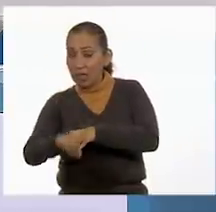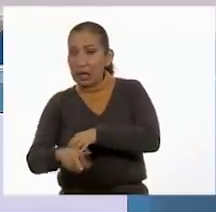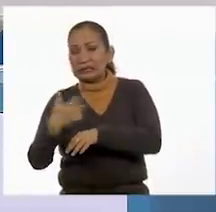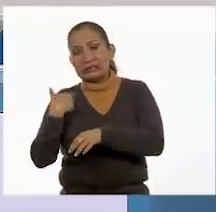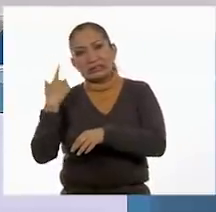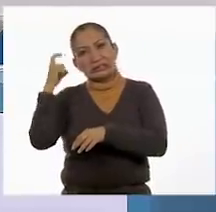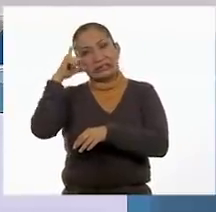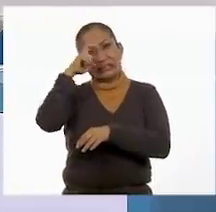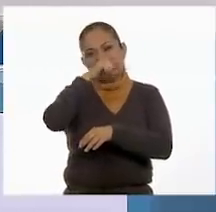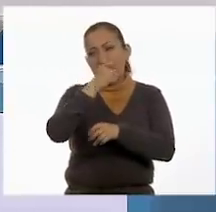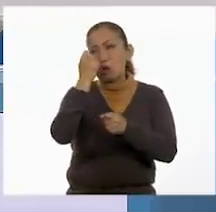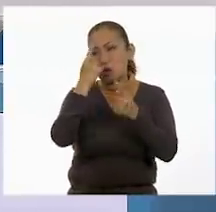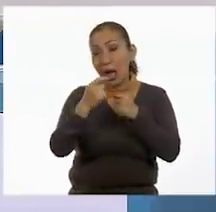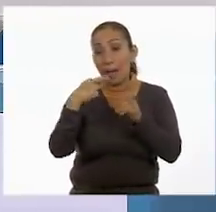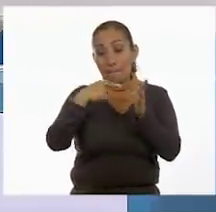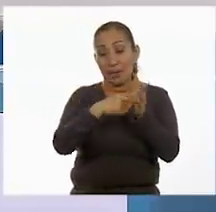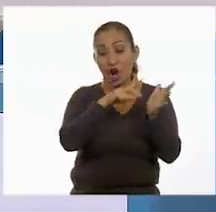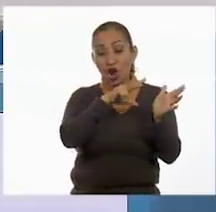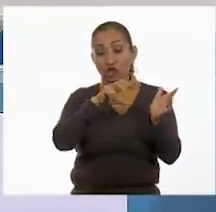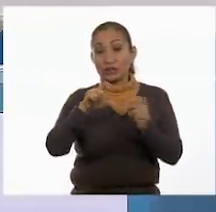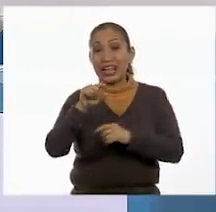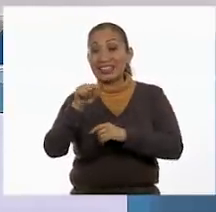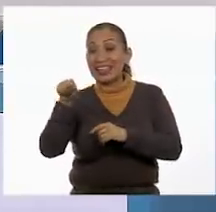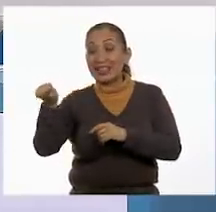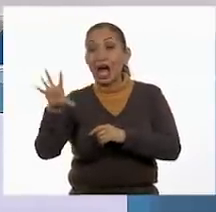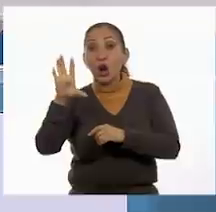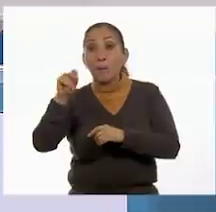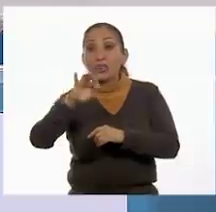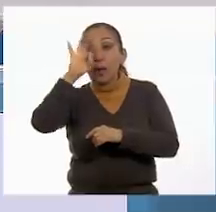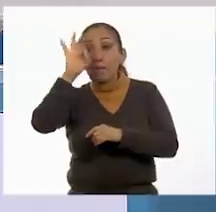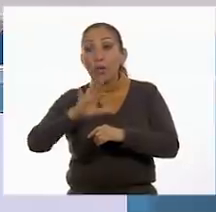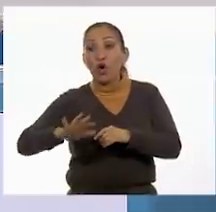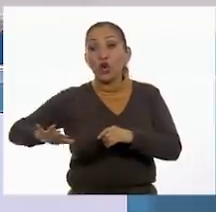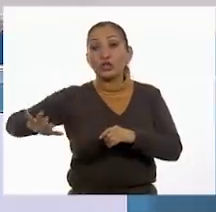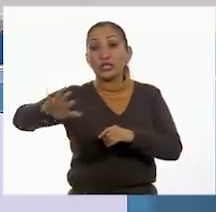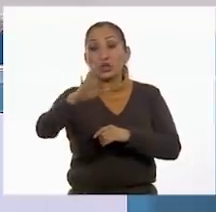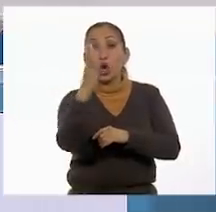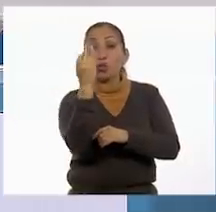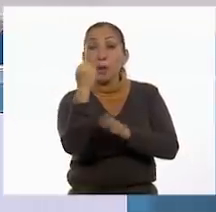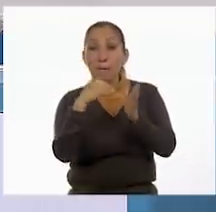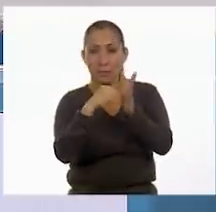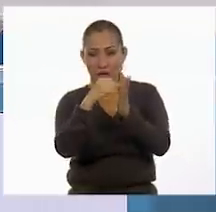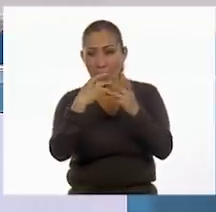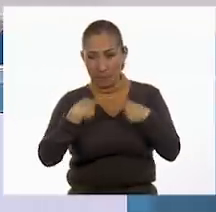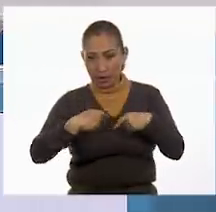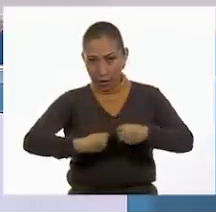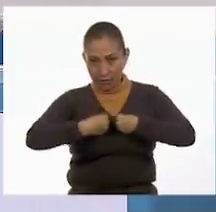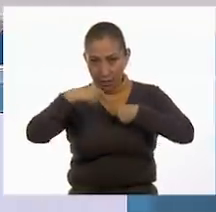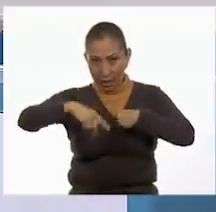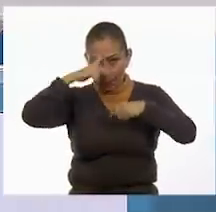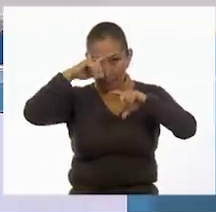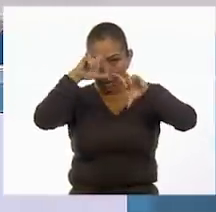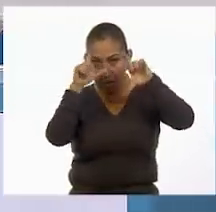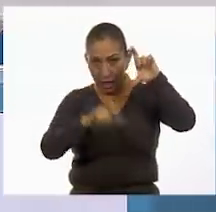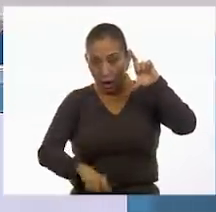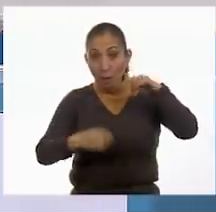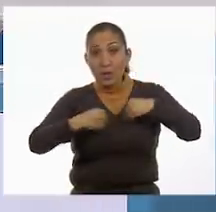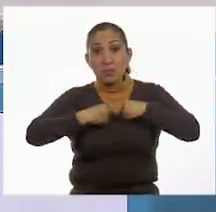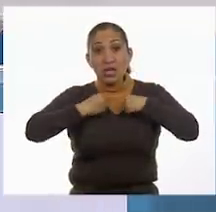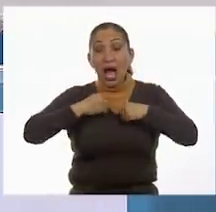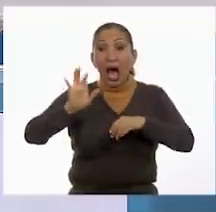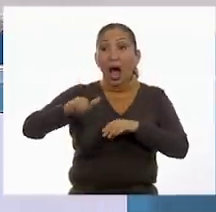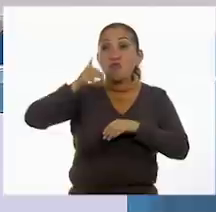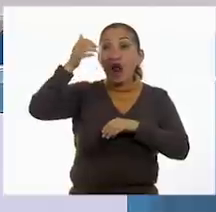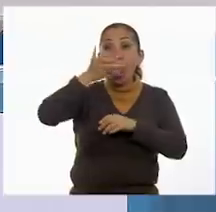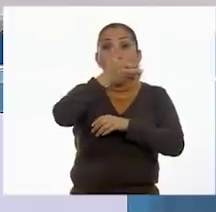bemoles. Para 1870, el 90% de los 9 millones de personas que habitaban en este país vivían en el